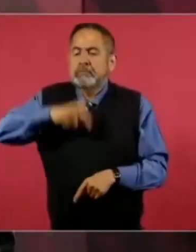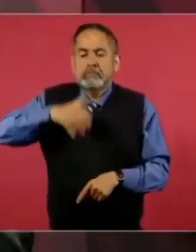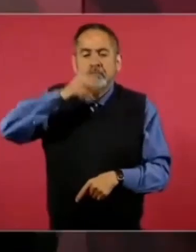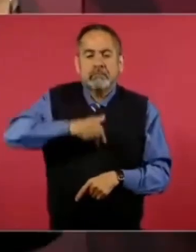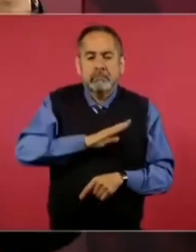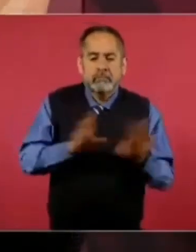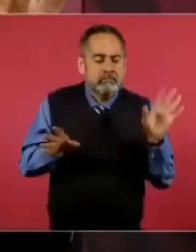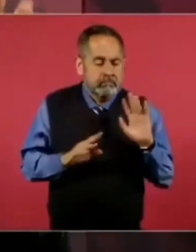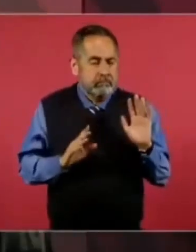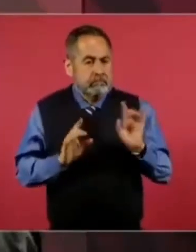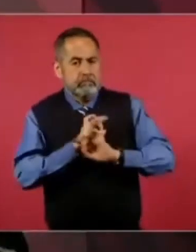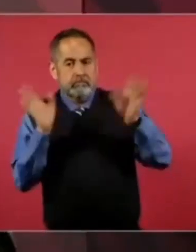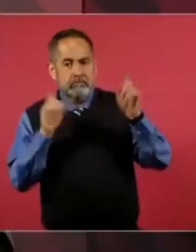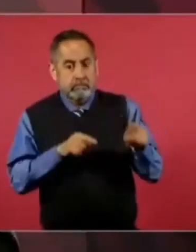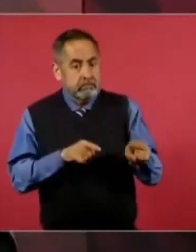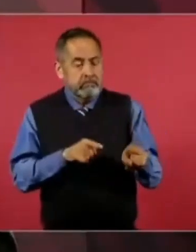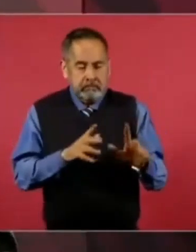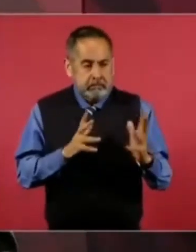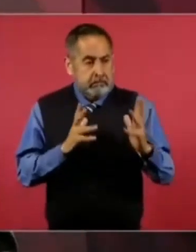Hasta reaccionó.